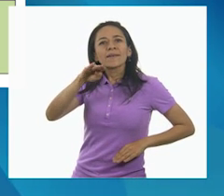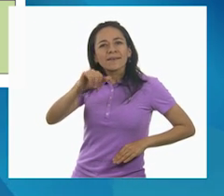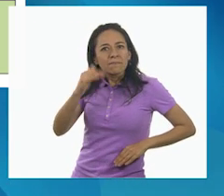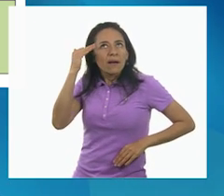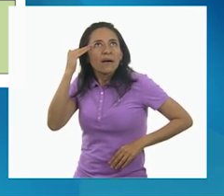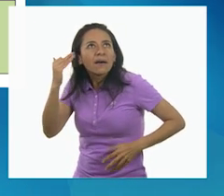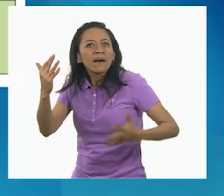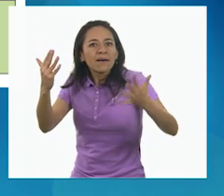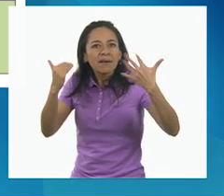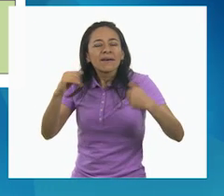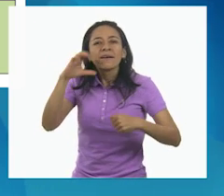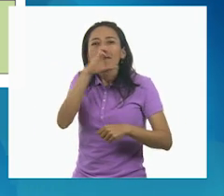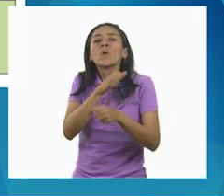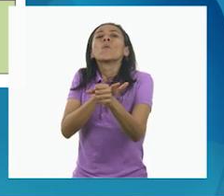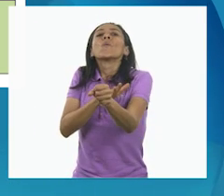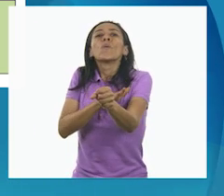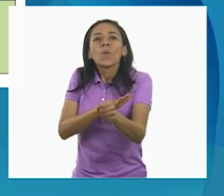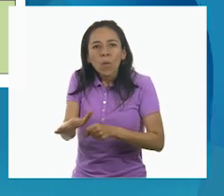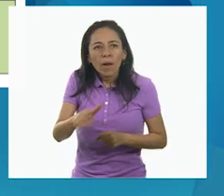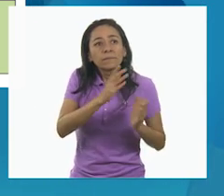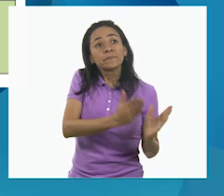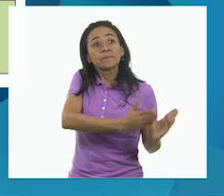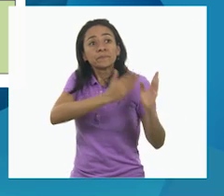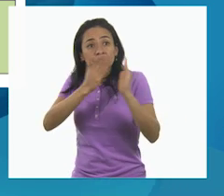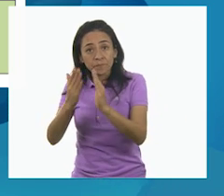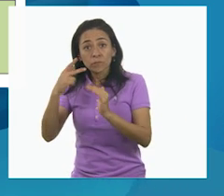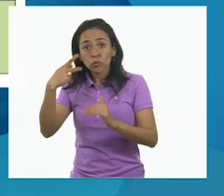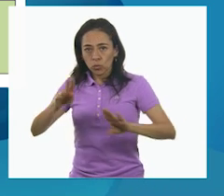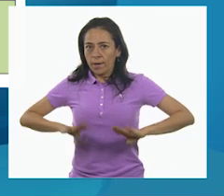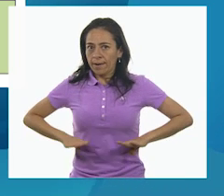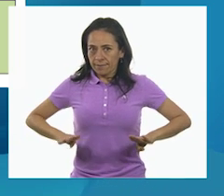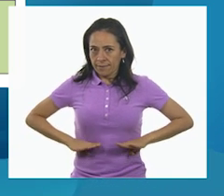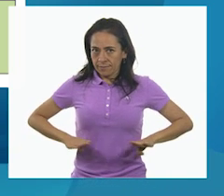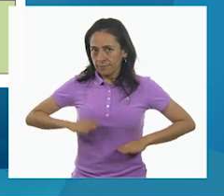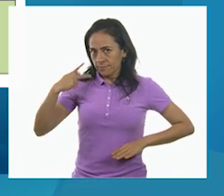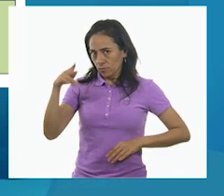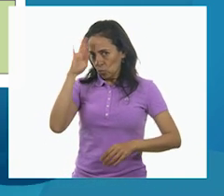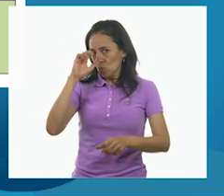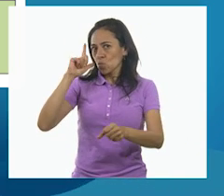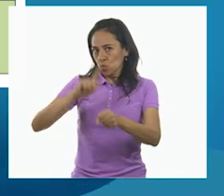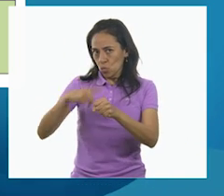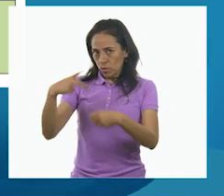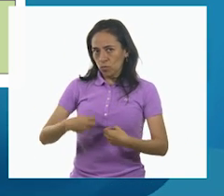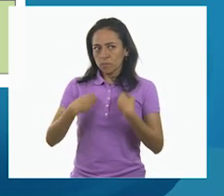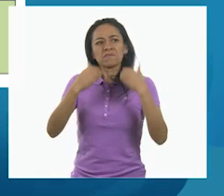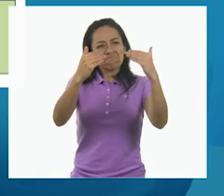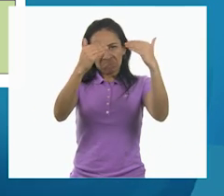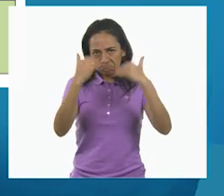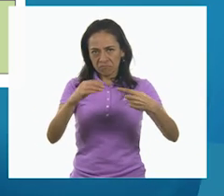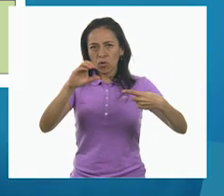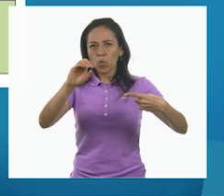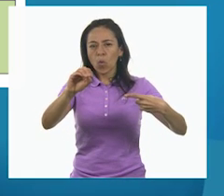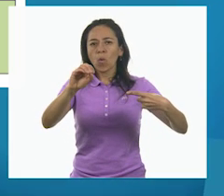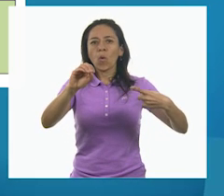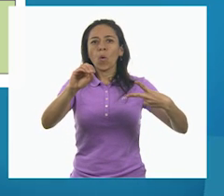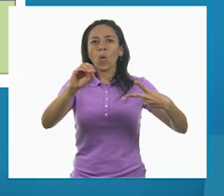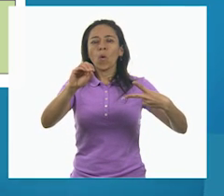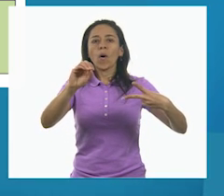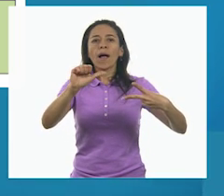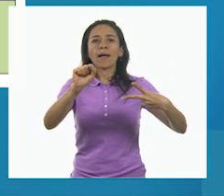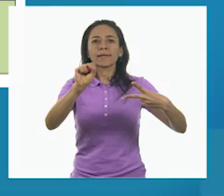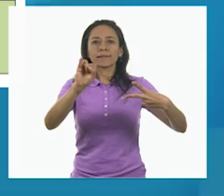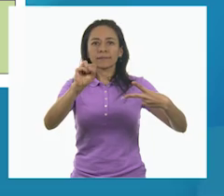vida característica culturalmente hablando. Lo mismo con Oasis América y lo mismo